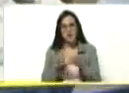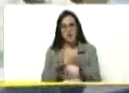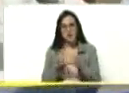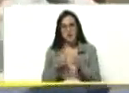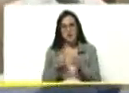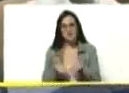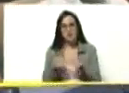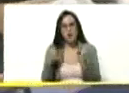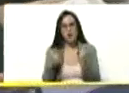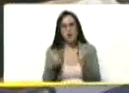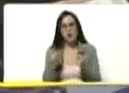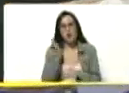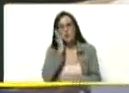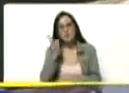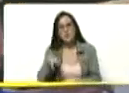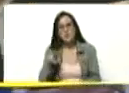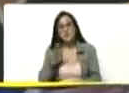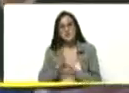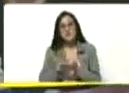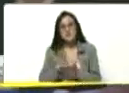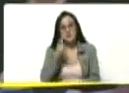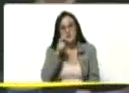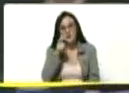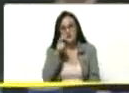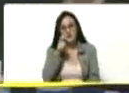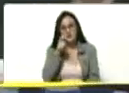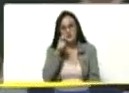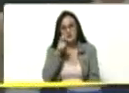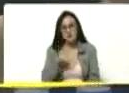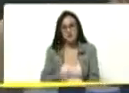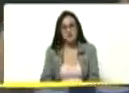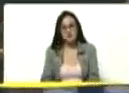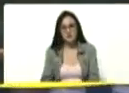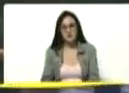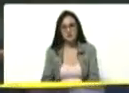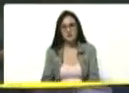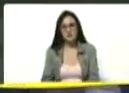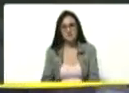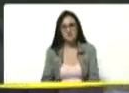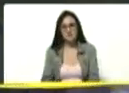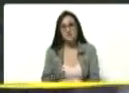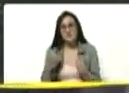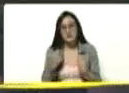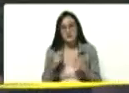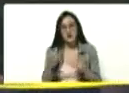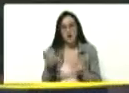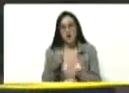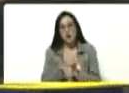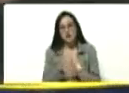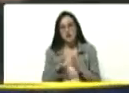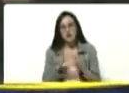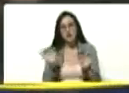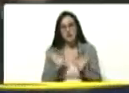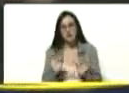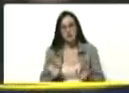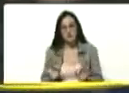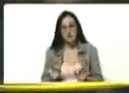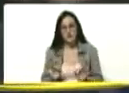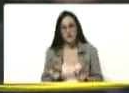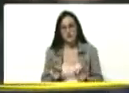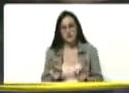fragmentado no duermen nunca, siempre están pendientes. And they come in all forms. Y están tratando de encontrar todas las formas. And therefore